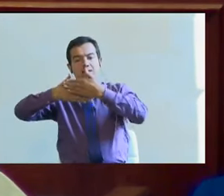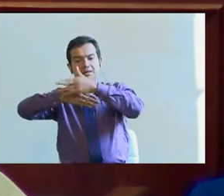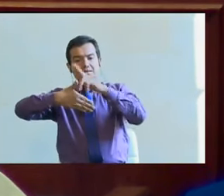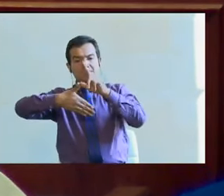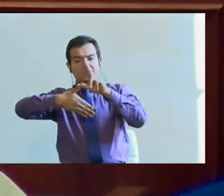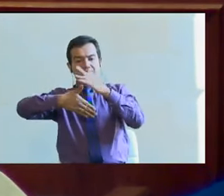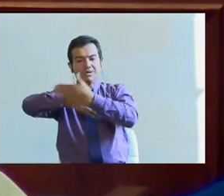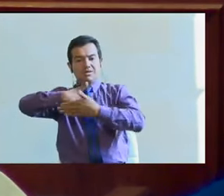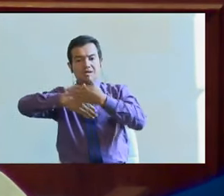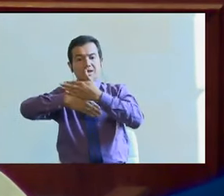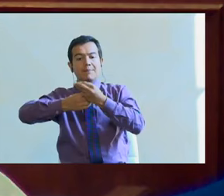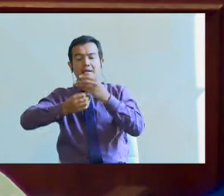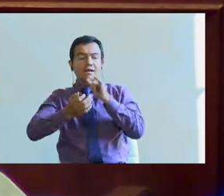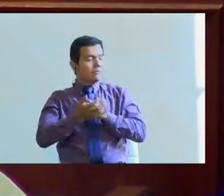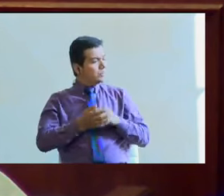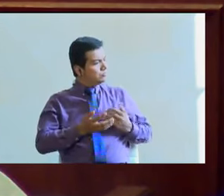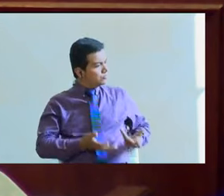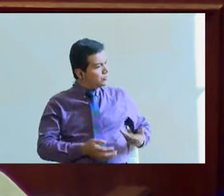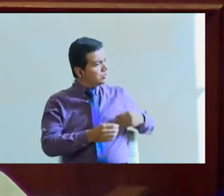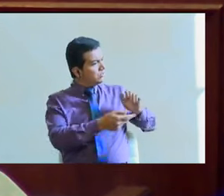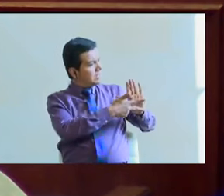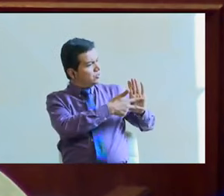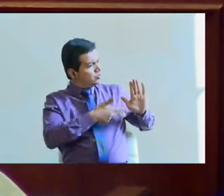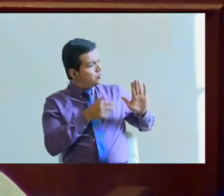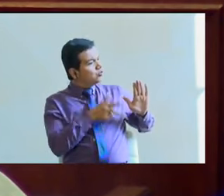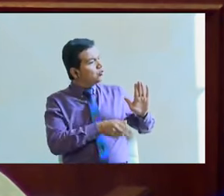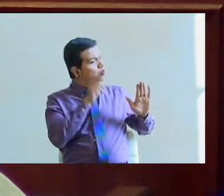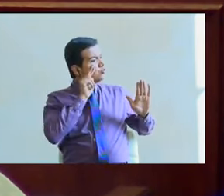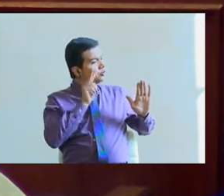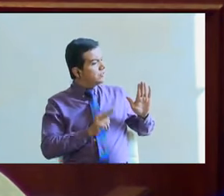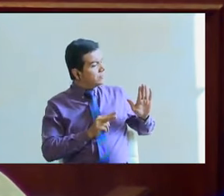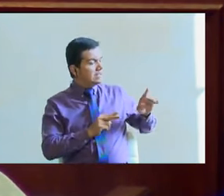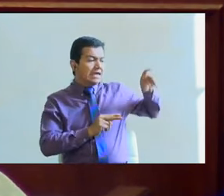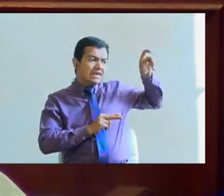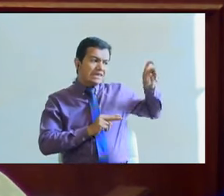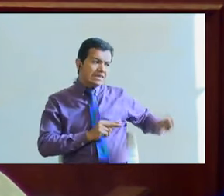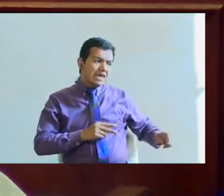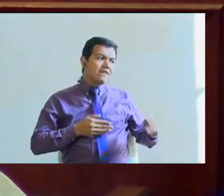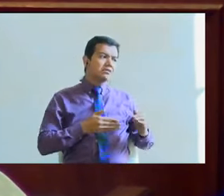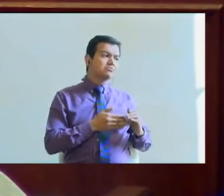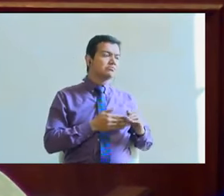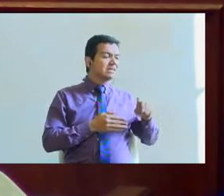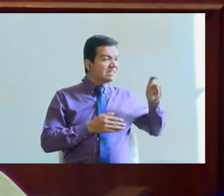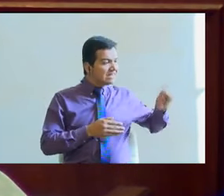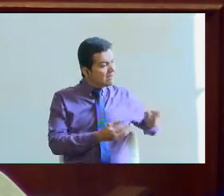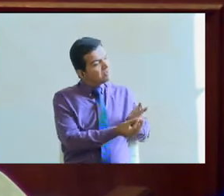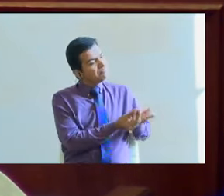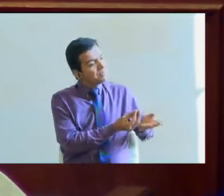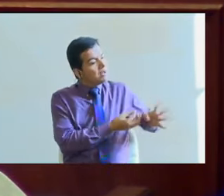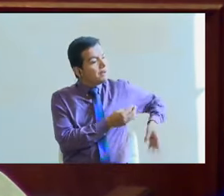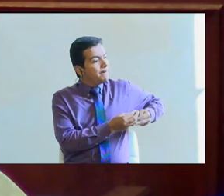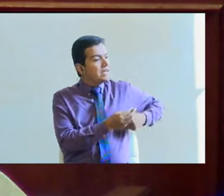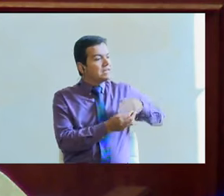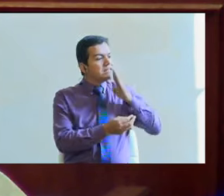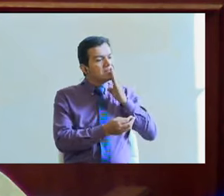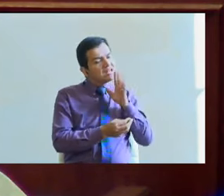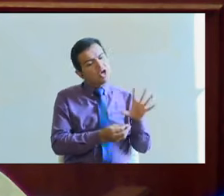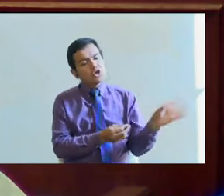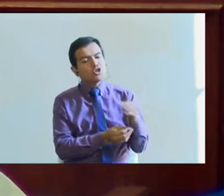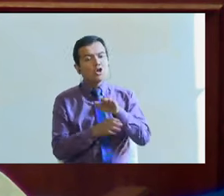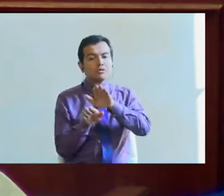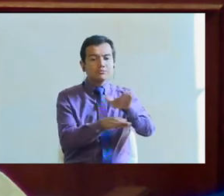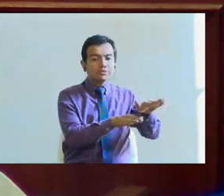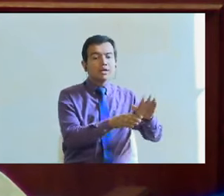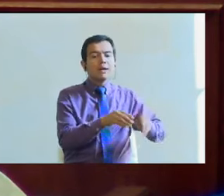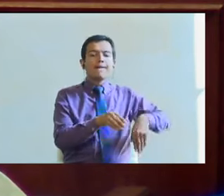respete la Constitución para que se respete la inmunidad parlamentaria de todos los diputados Y en especial de mi hijo Fredy